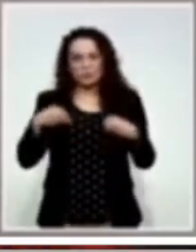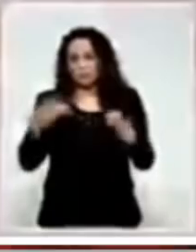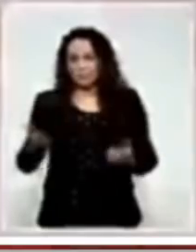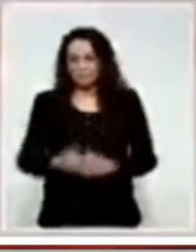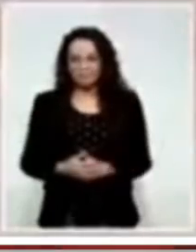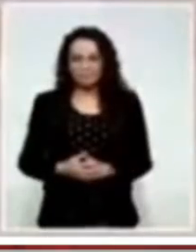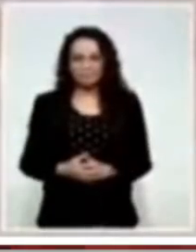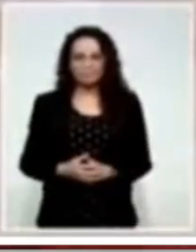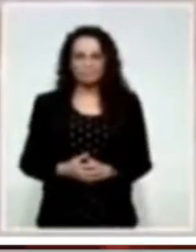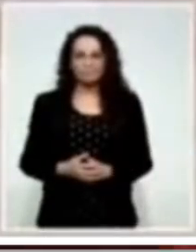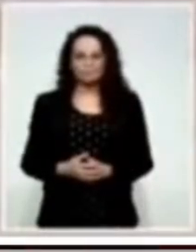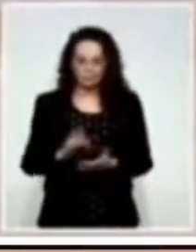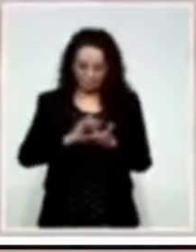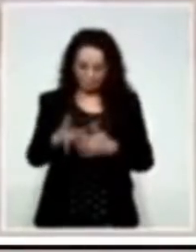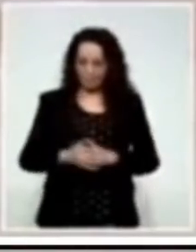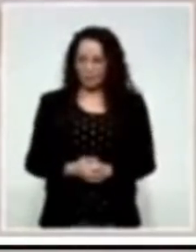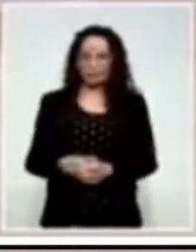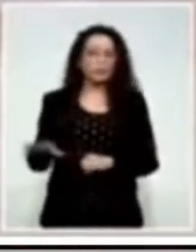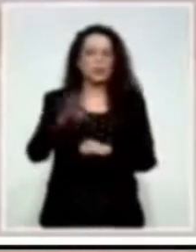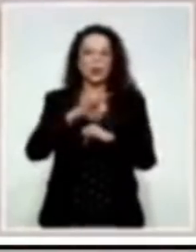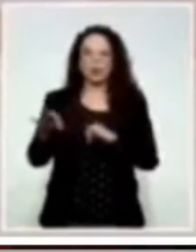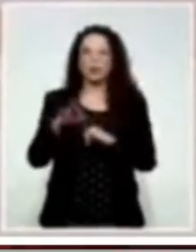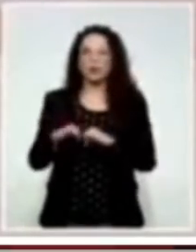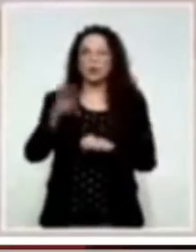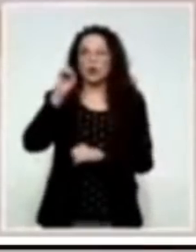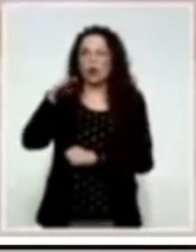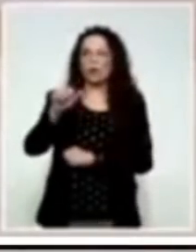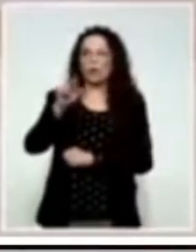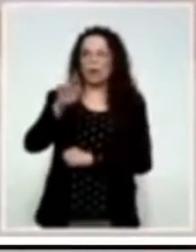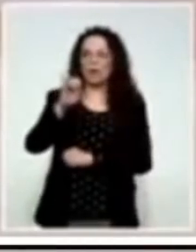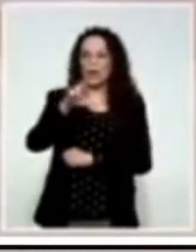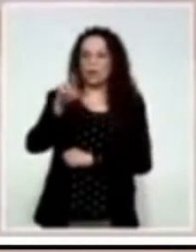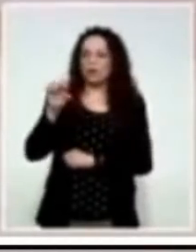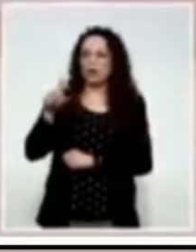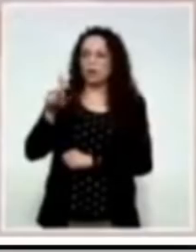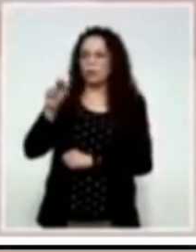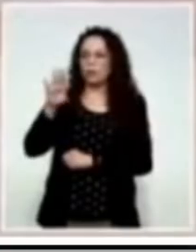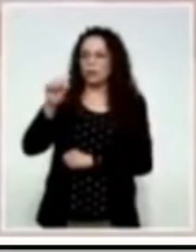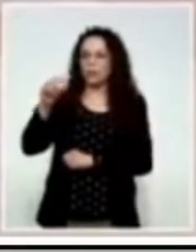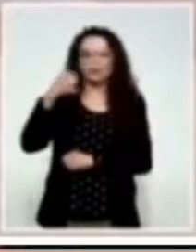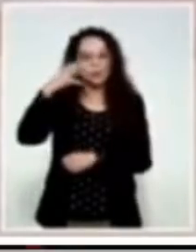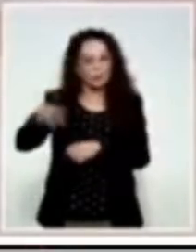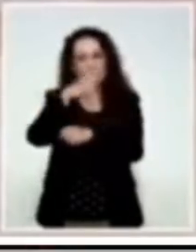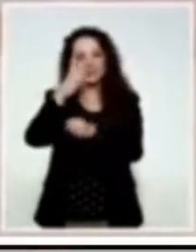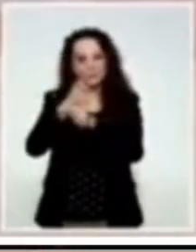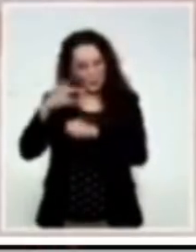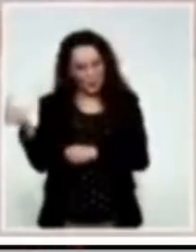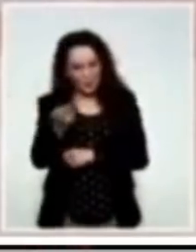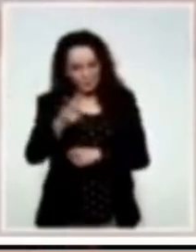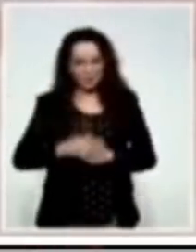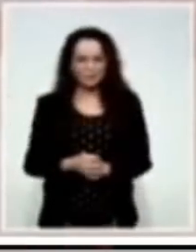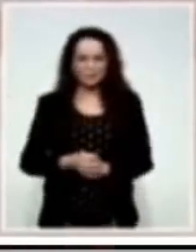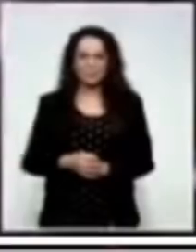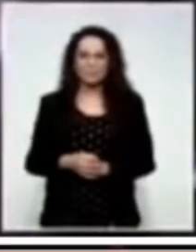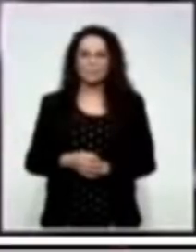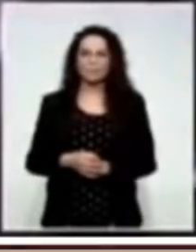Gracias. Tendríamos una última de Juan Omar Fierro de Proceso. Adelante. La segunda vuelta. Ministro, nada más,